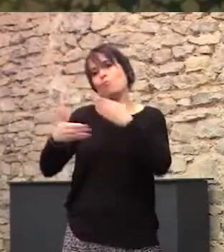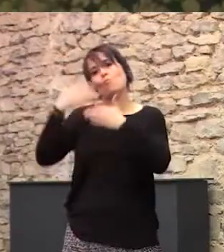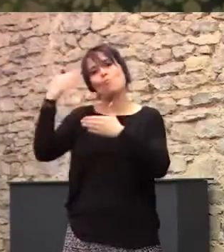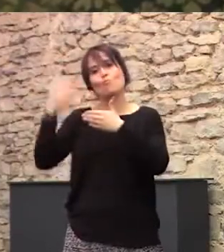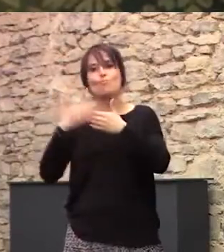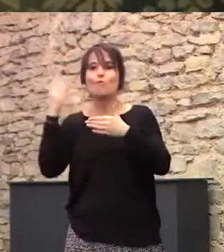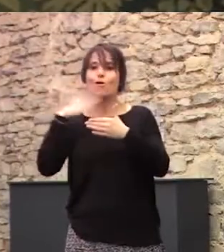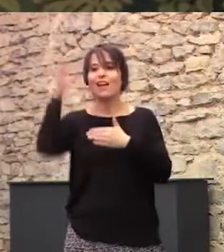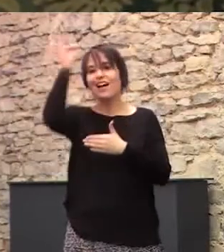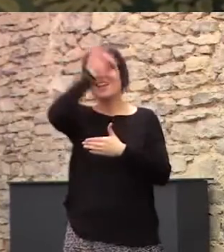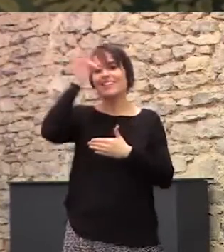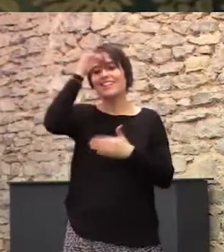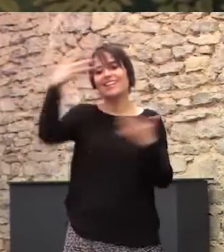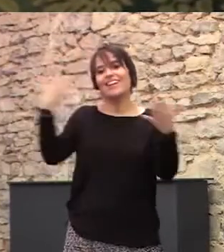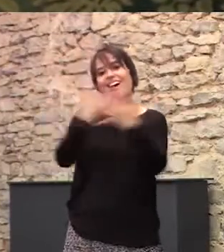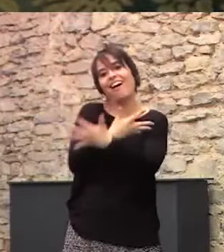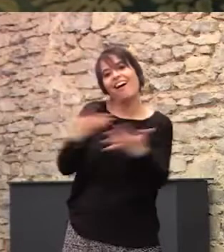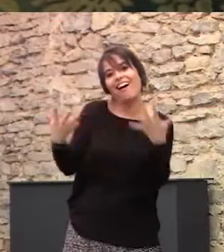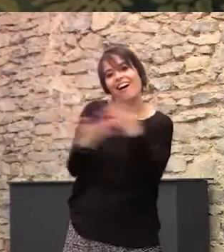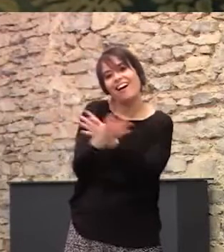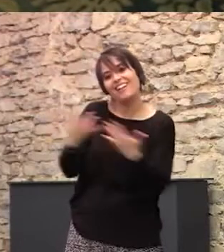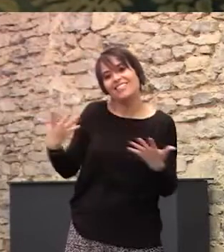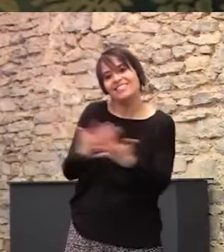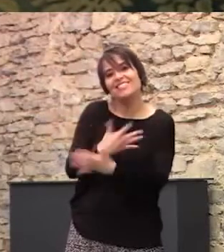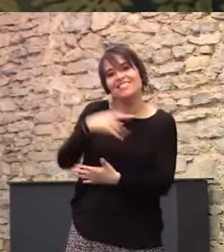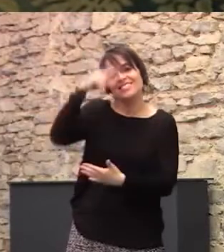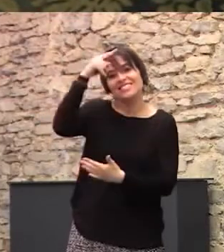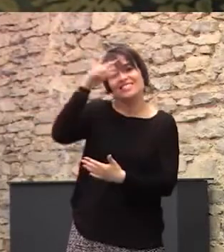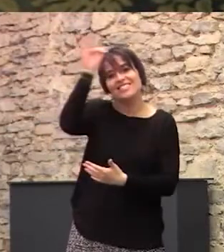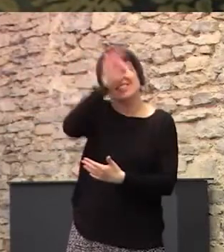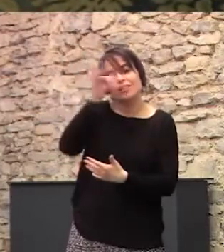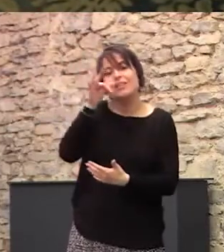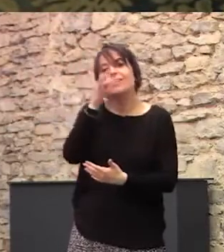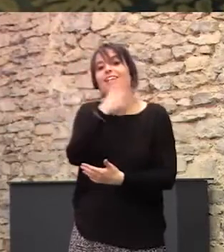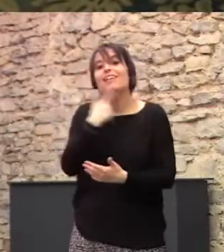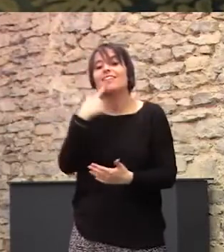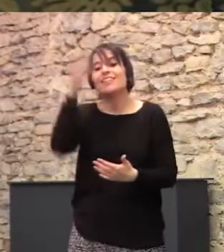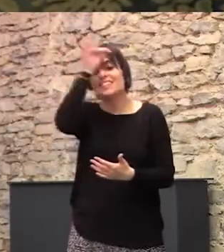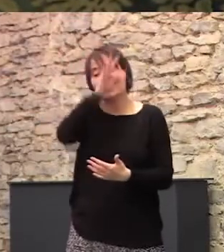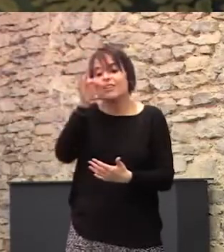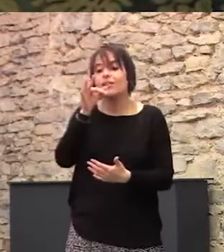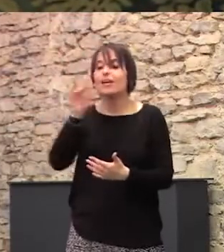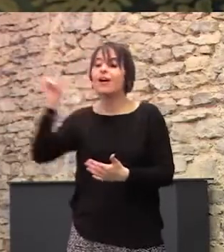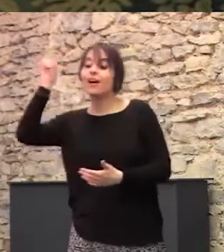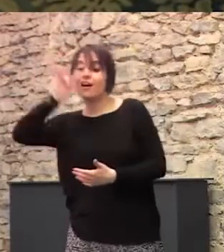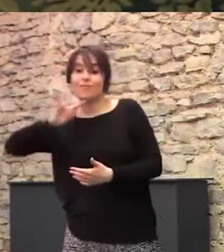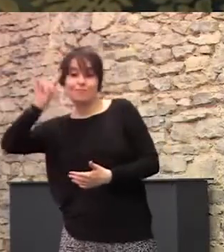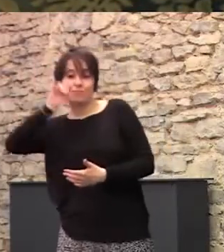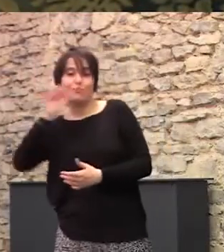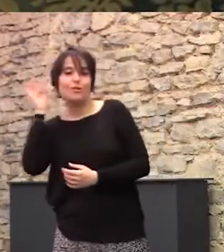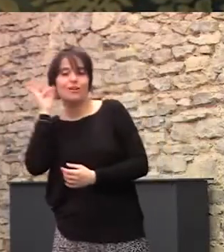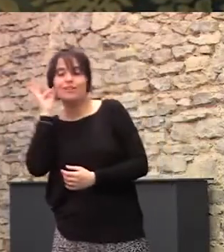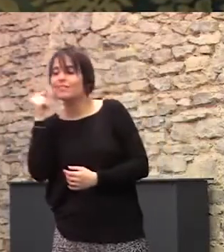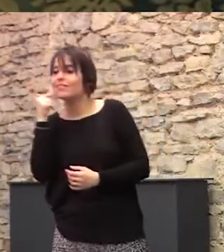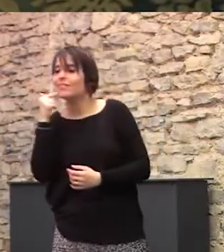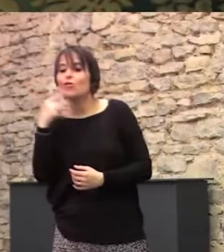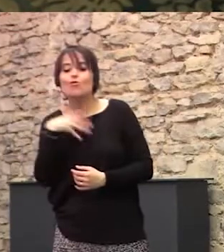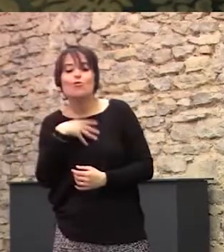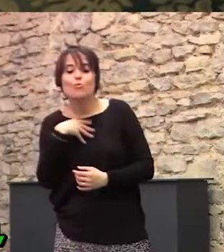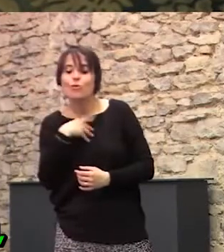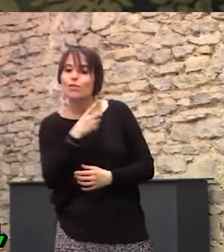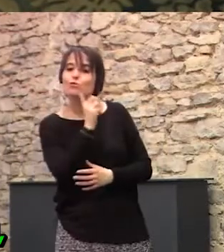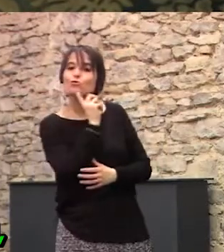teoría interseccional, que recoge un poco, las afroamericanas decían que no se puede hablar